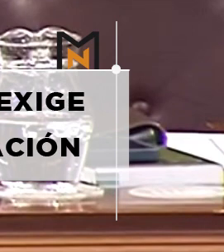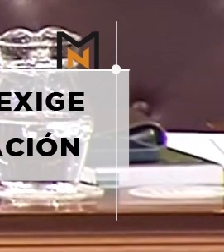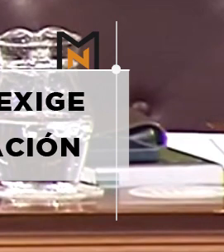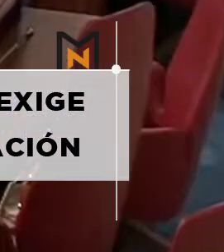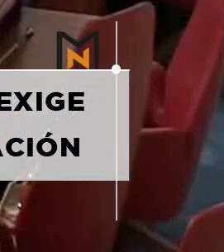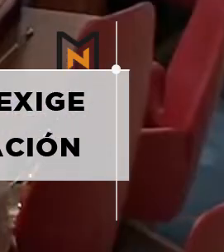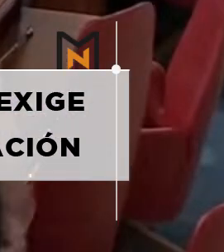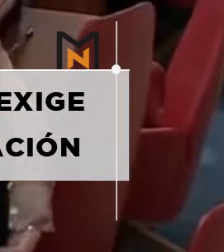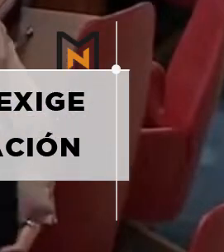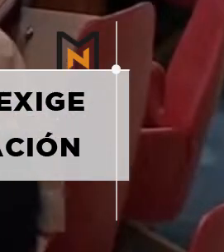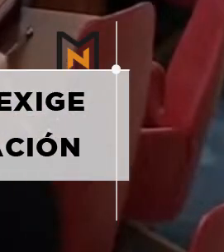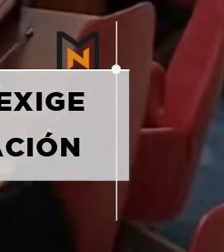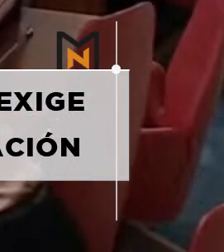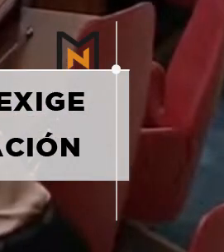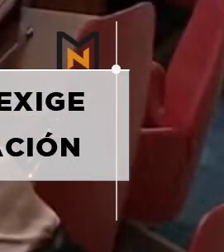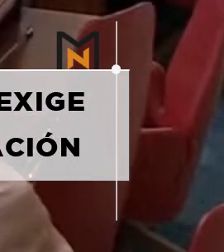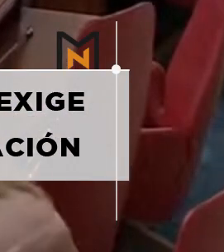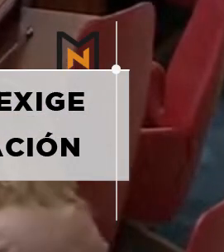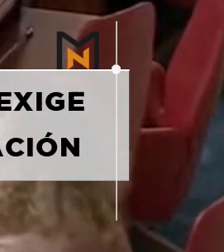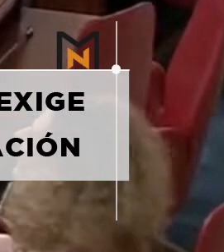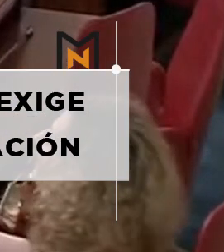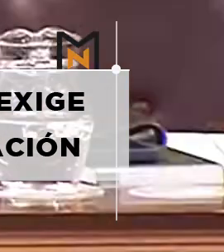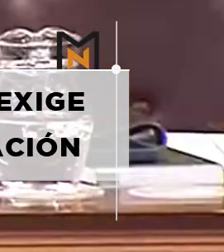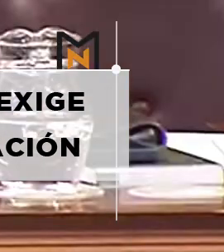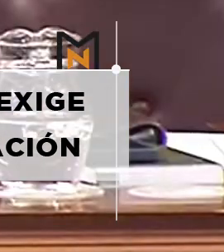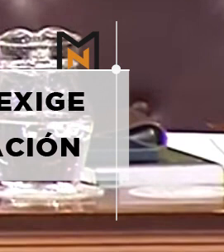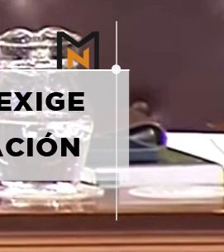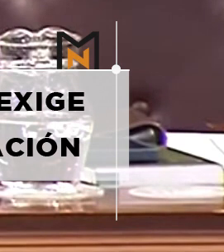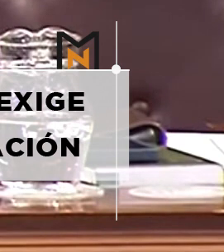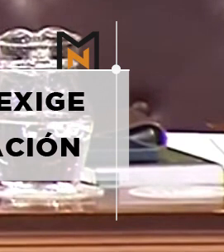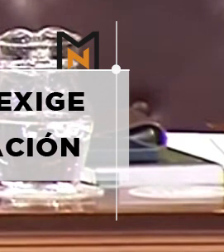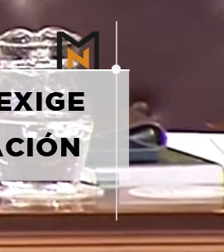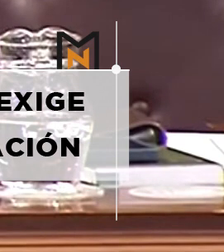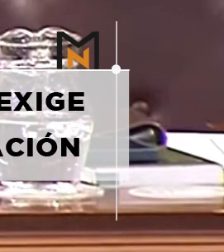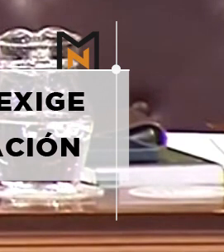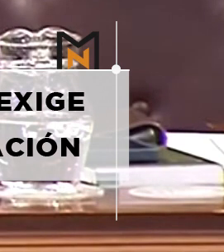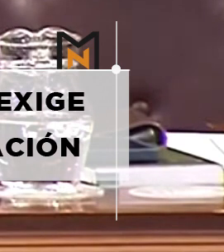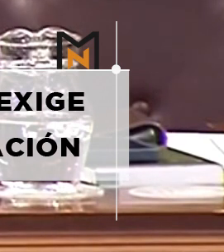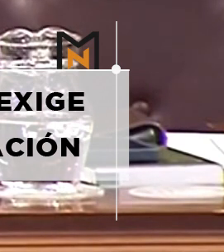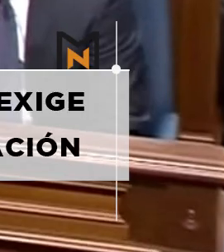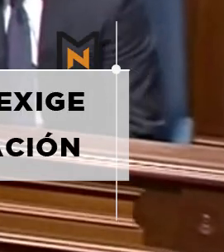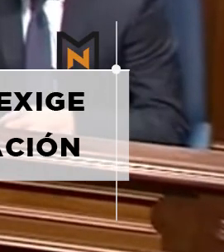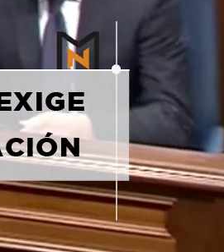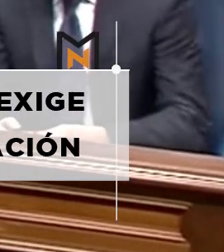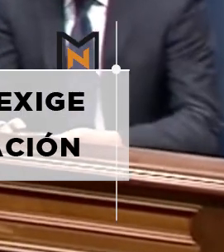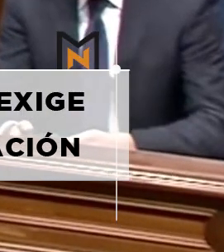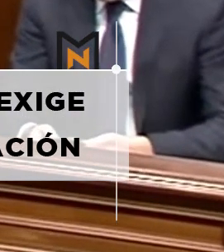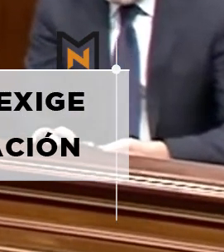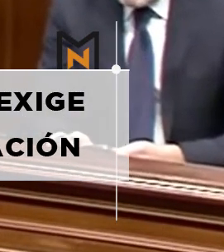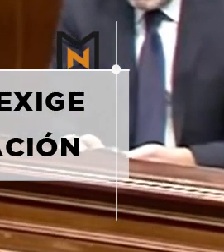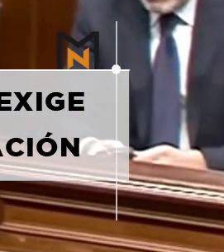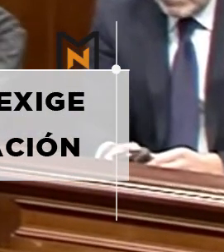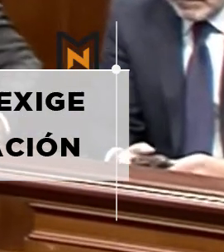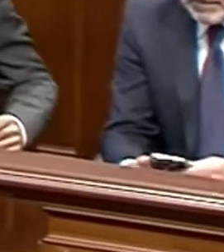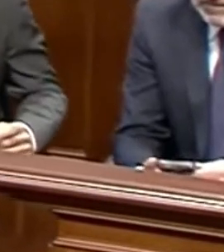rechazaba lo que ocurre en el congreso de los diputados ruido y bronca que recuerdan no aportan nada clavijo ha exigido al